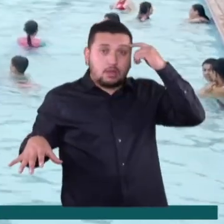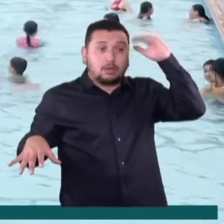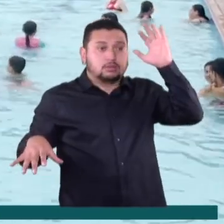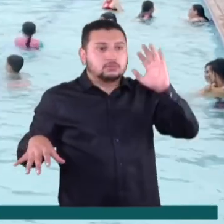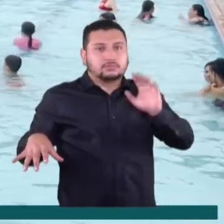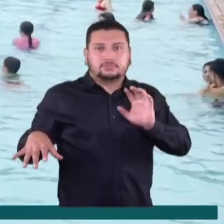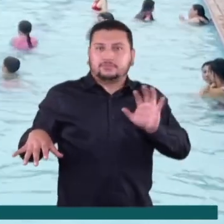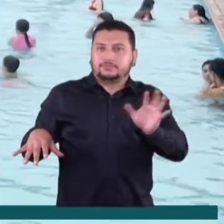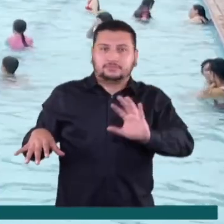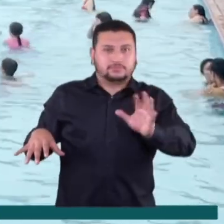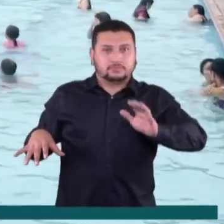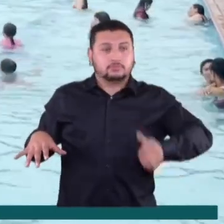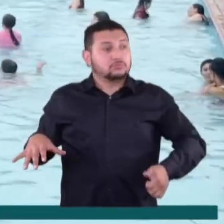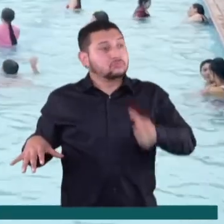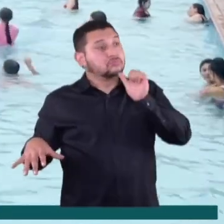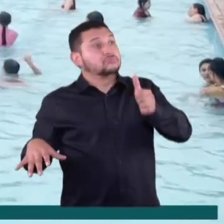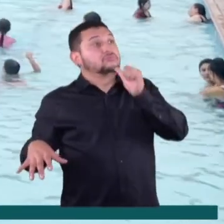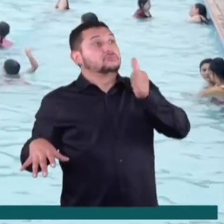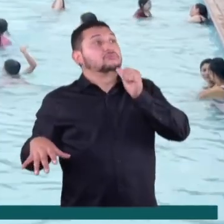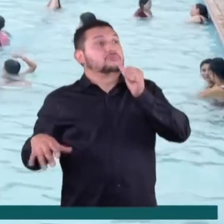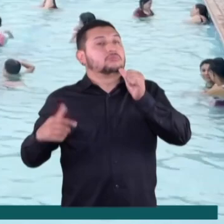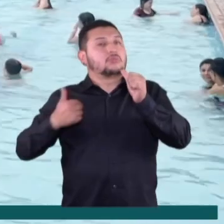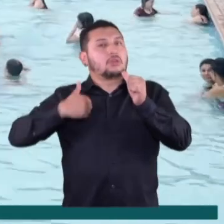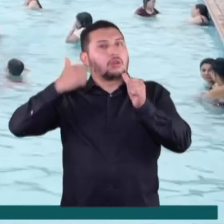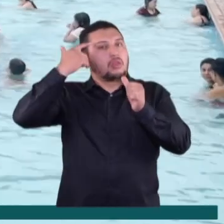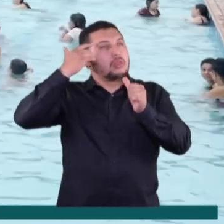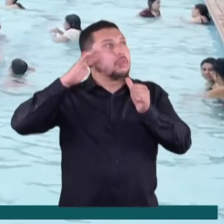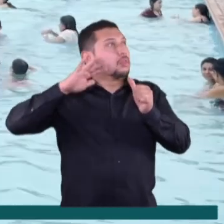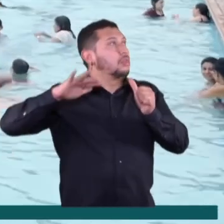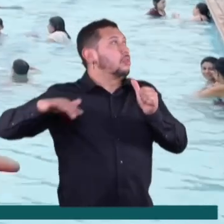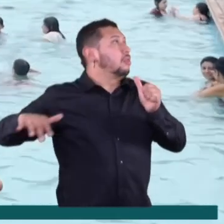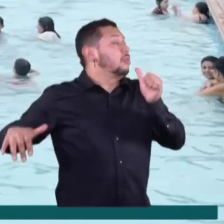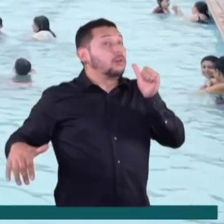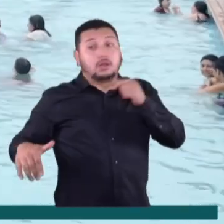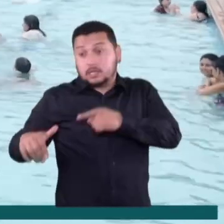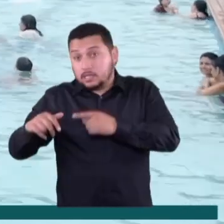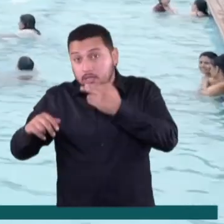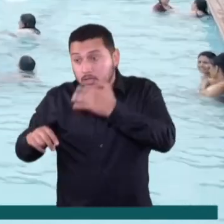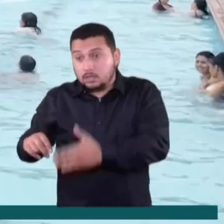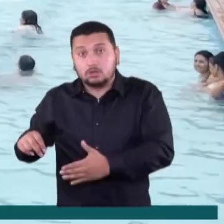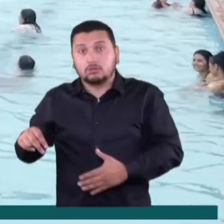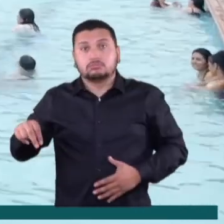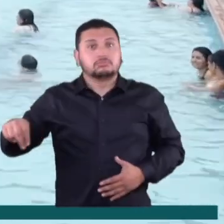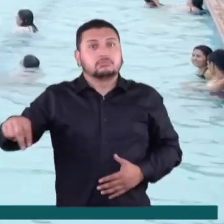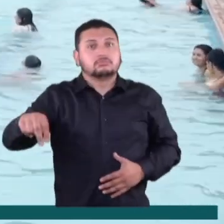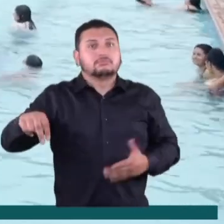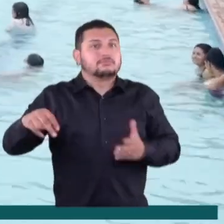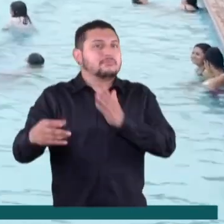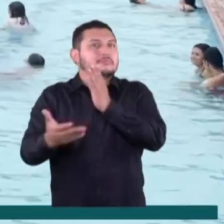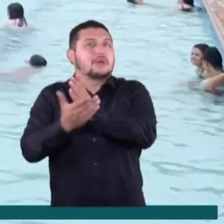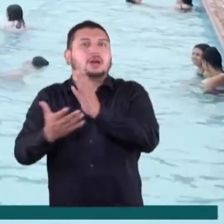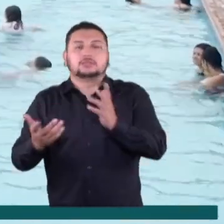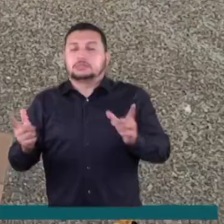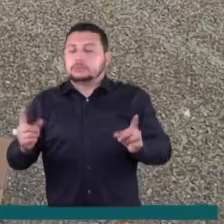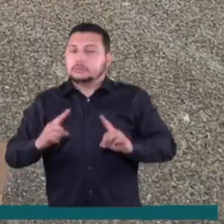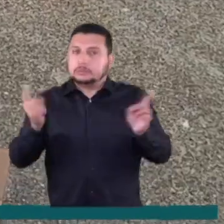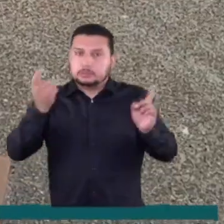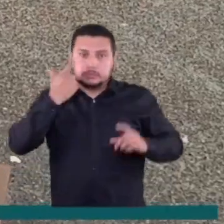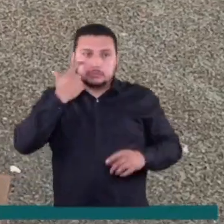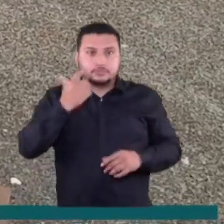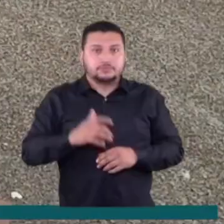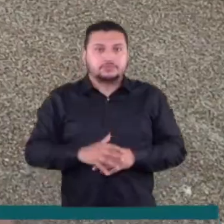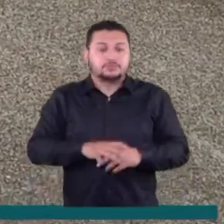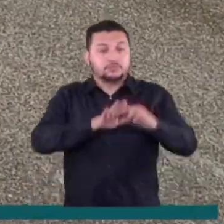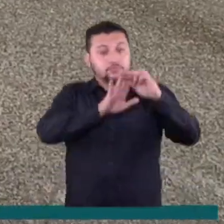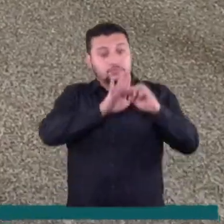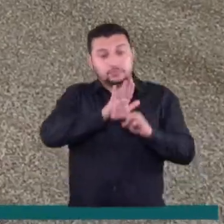no mezclemos el alcohol, porque la ingesta de alcohol nos descuidamos y se pueden presentar cualquier situación con nuestros hijos. En la